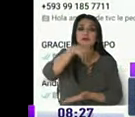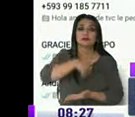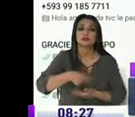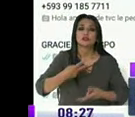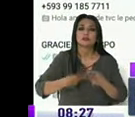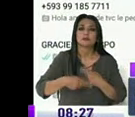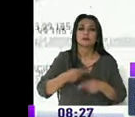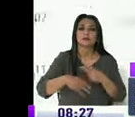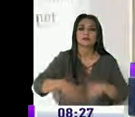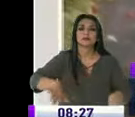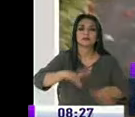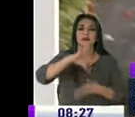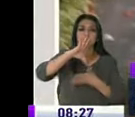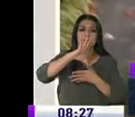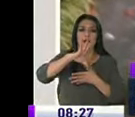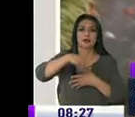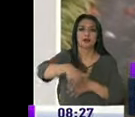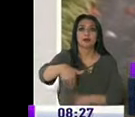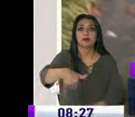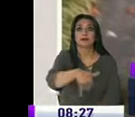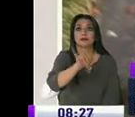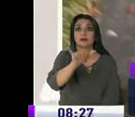Blanqueado. Desde hace años no recibimos ayuda.